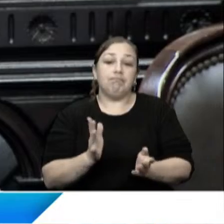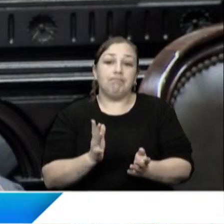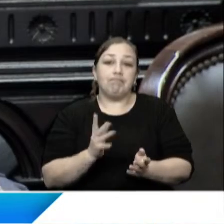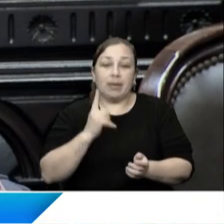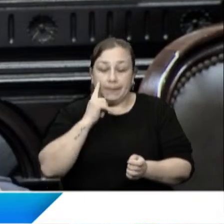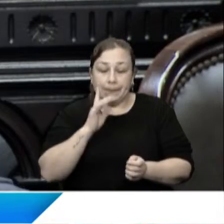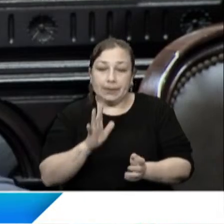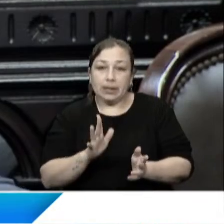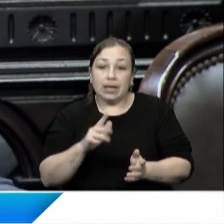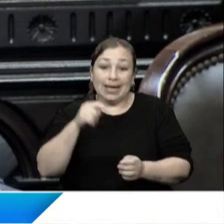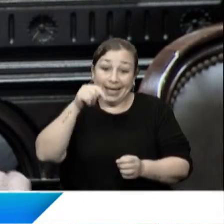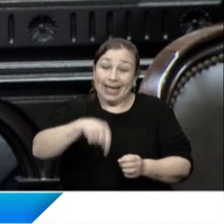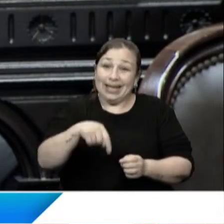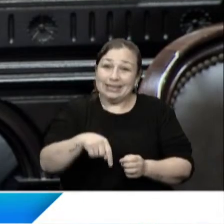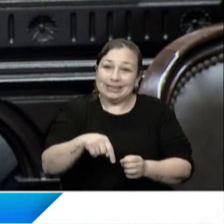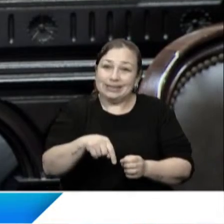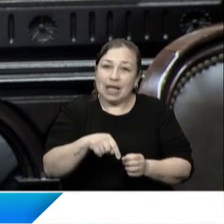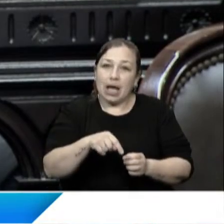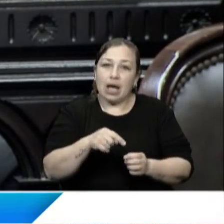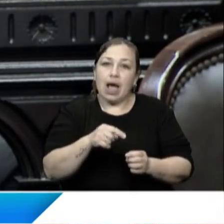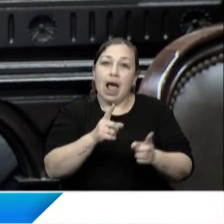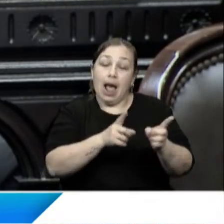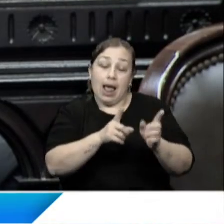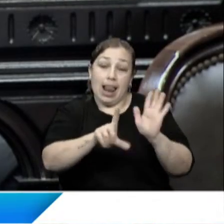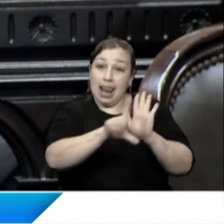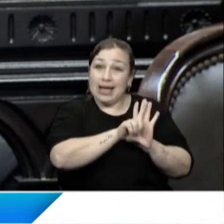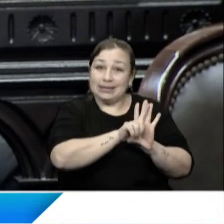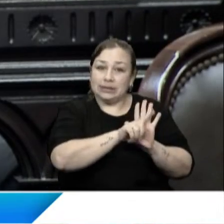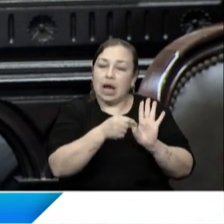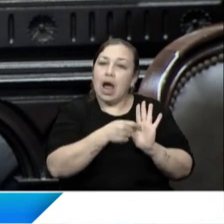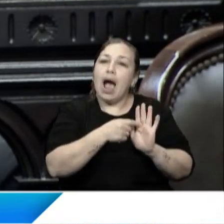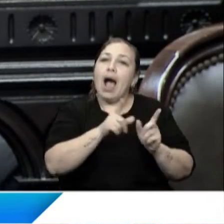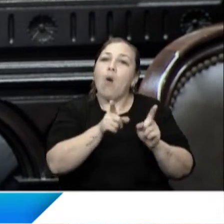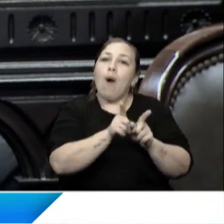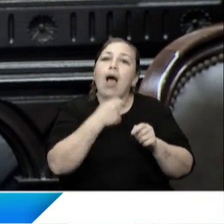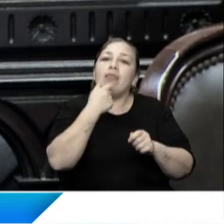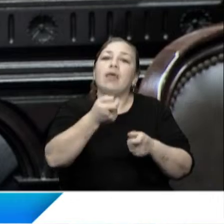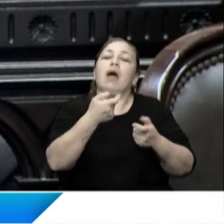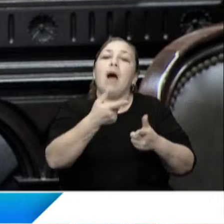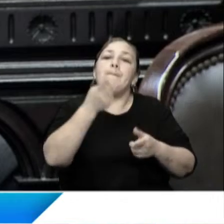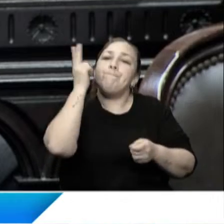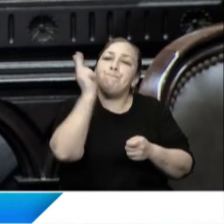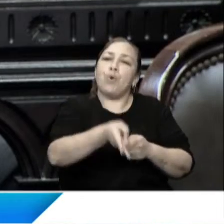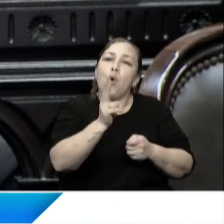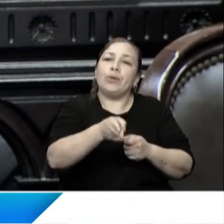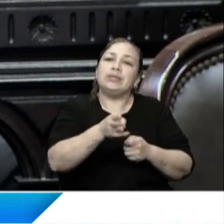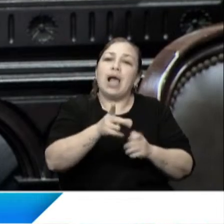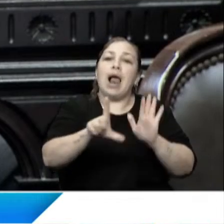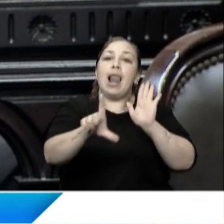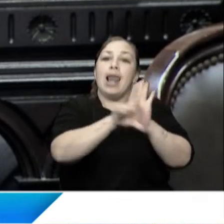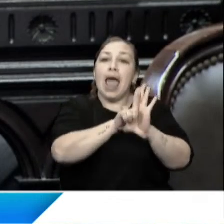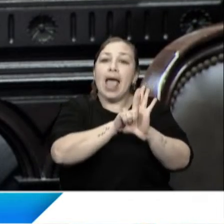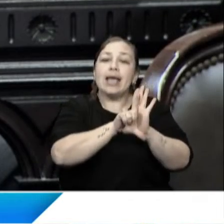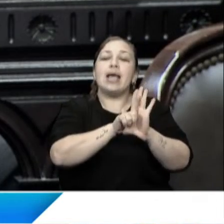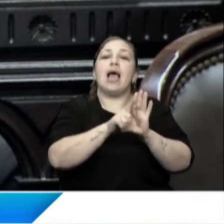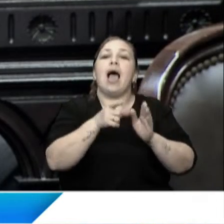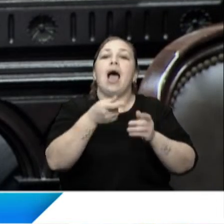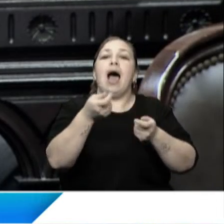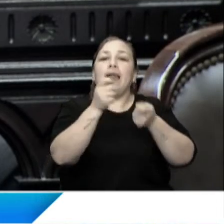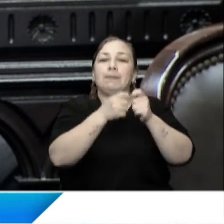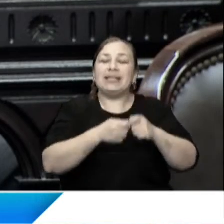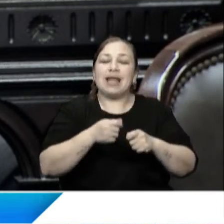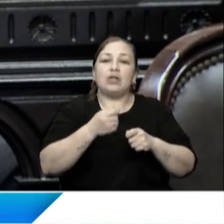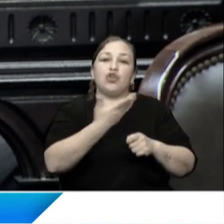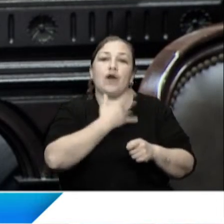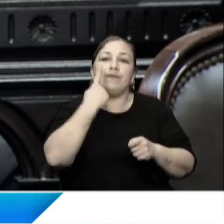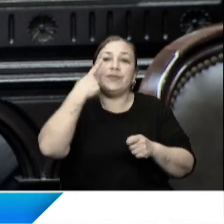Mire, este tipo de leyes está explícitamente prohibido por la Ley de Administración Financiera. El